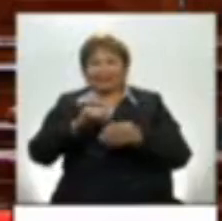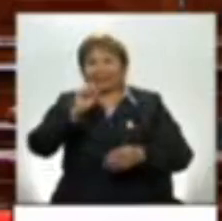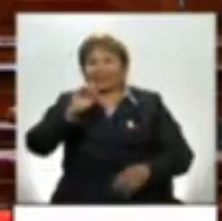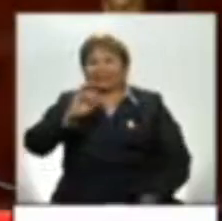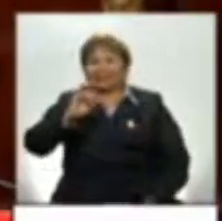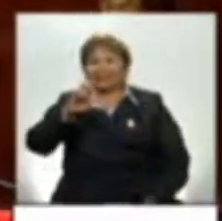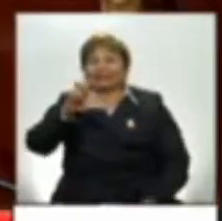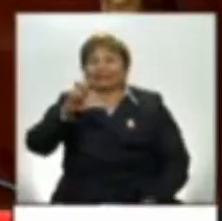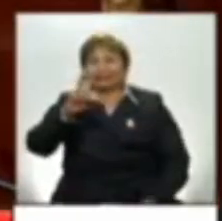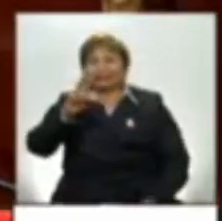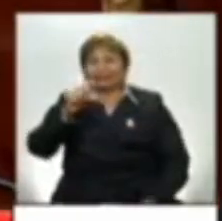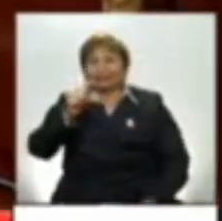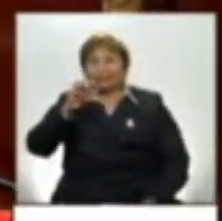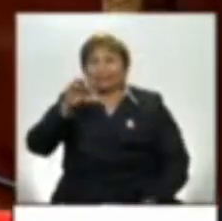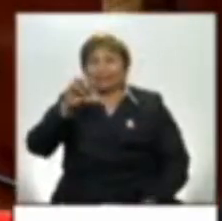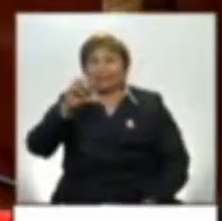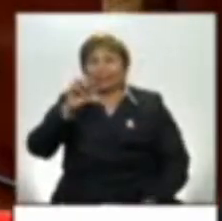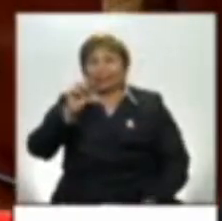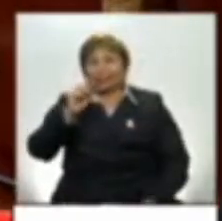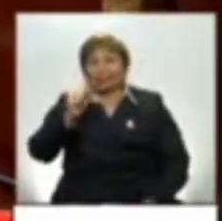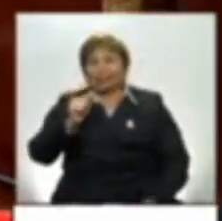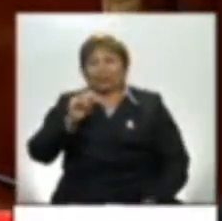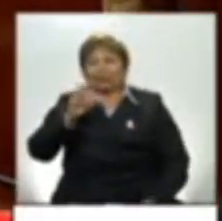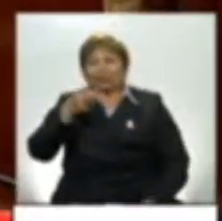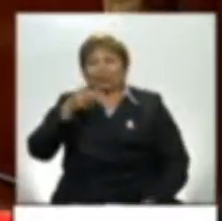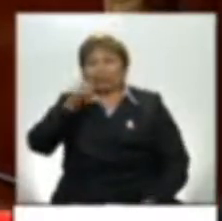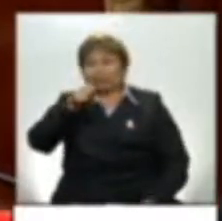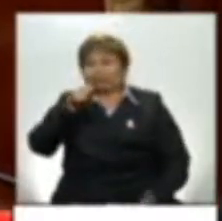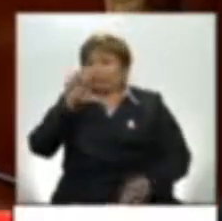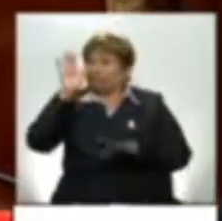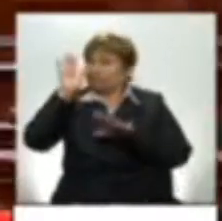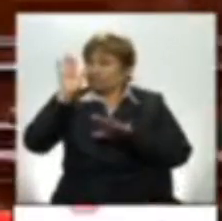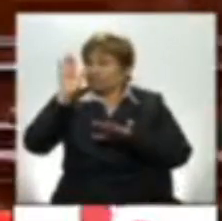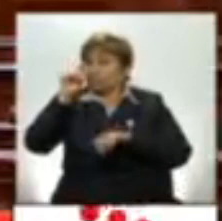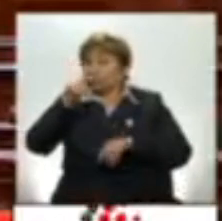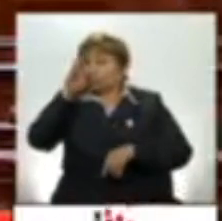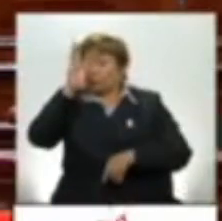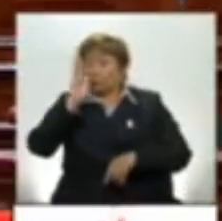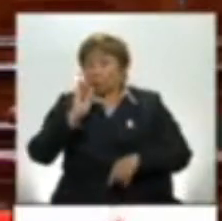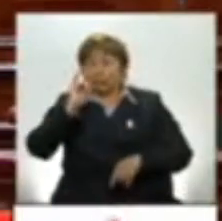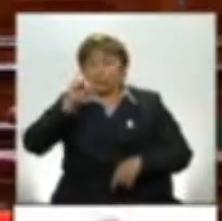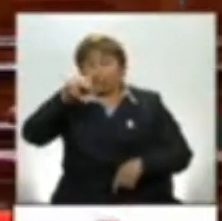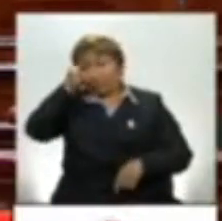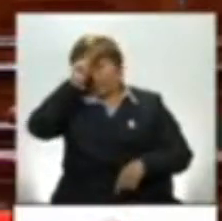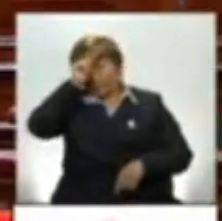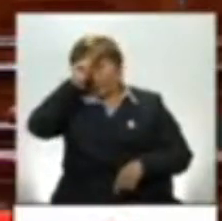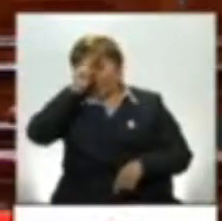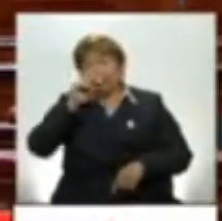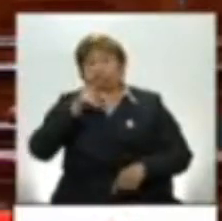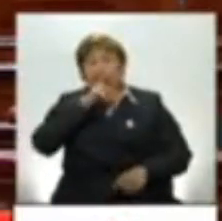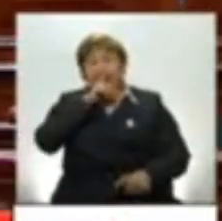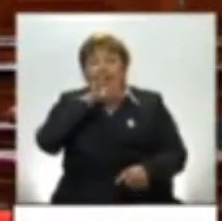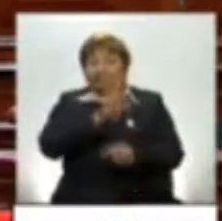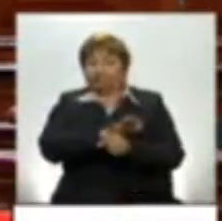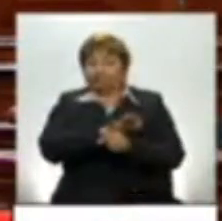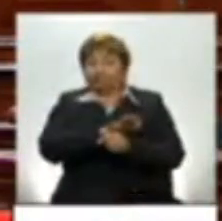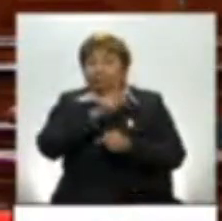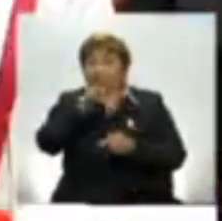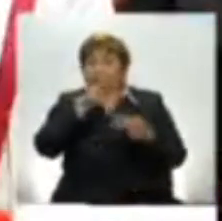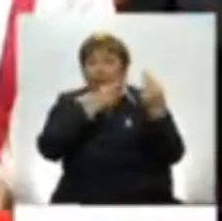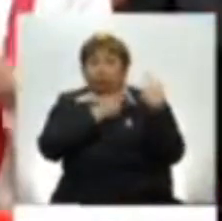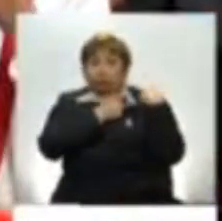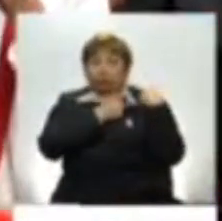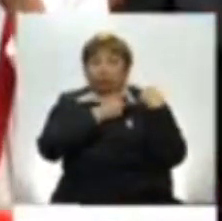Silvia María Montesa Facho, ¿jura usted por Dios y por la patria cumplir fielmente sus